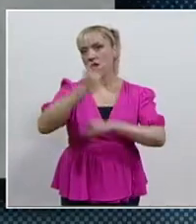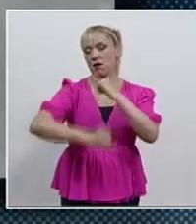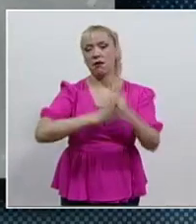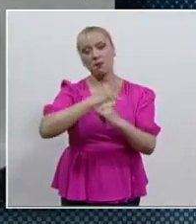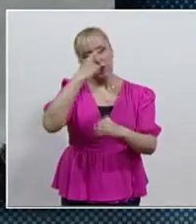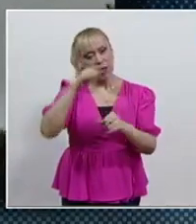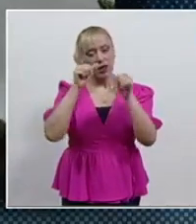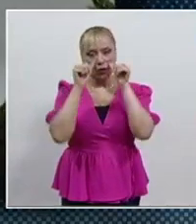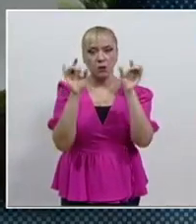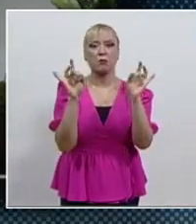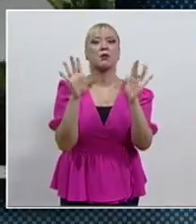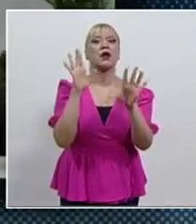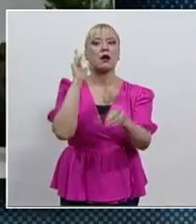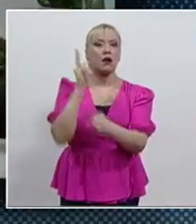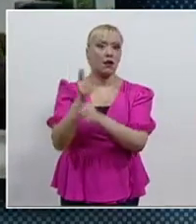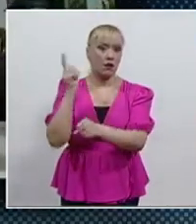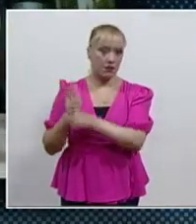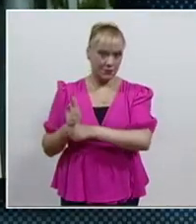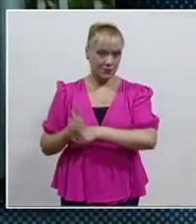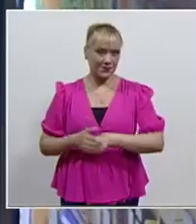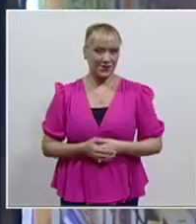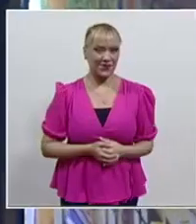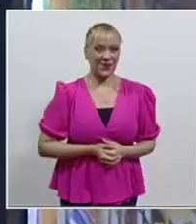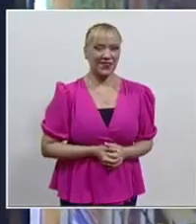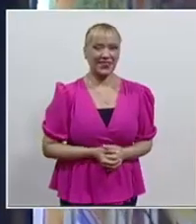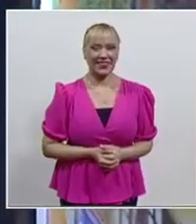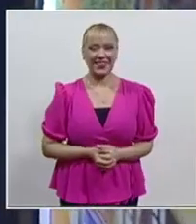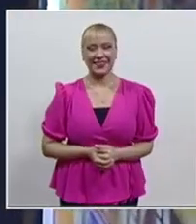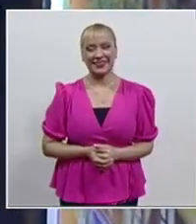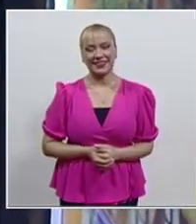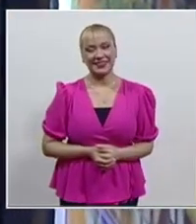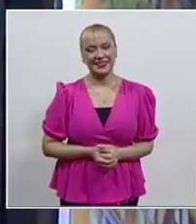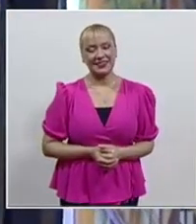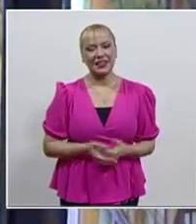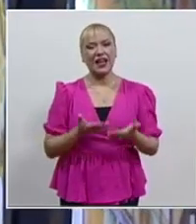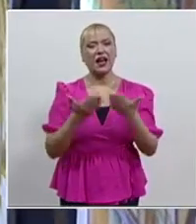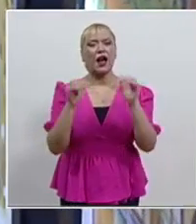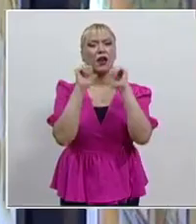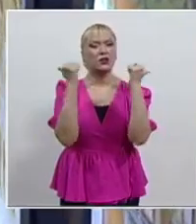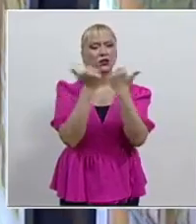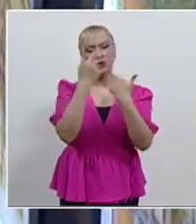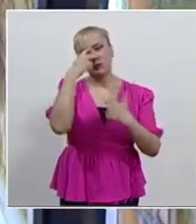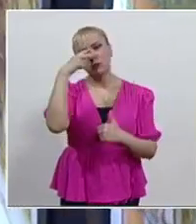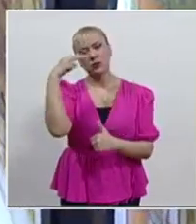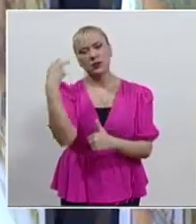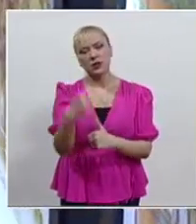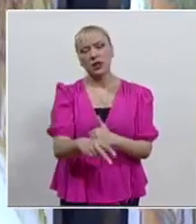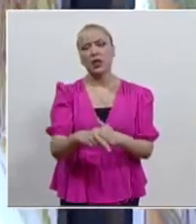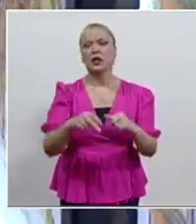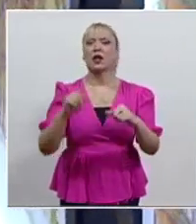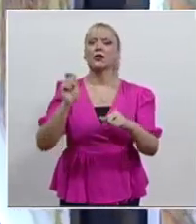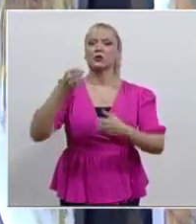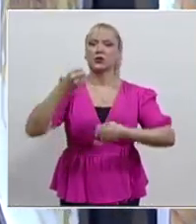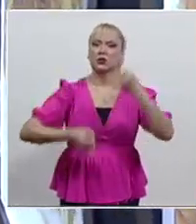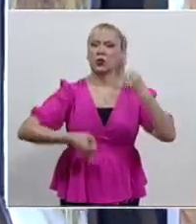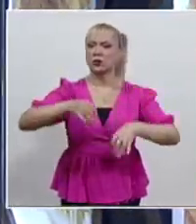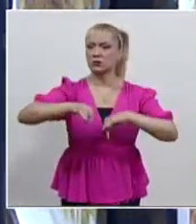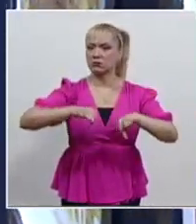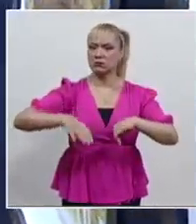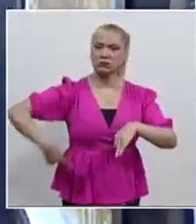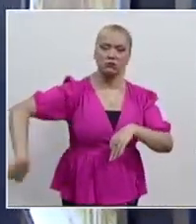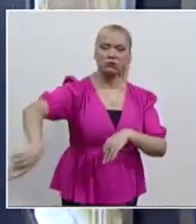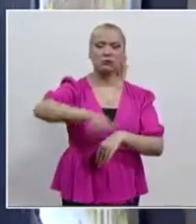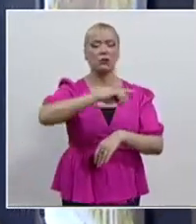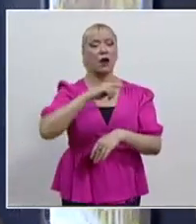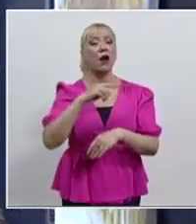Poder Judicial de la Federación, Jesús Daza. La Asociación Mexicana de Impartidores de Justicia anunció que llevará a